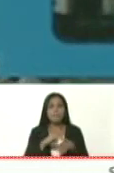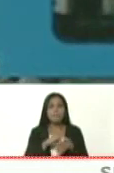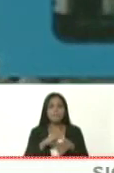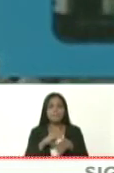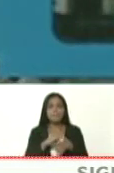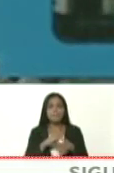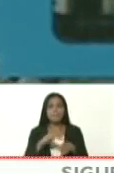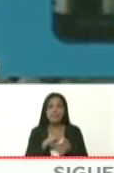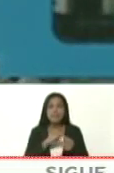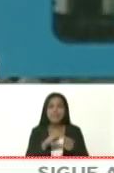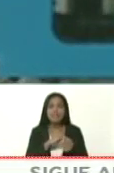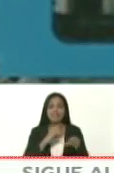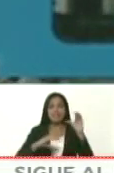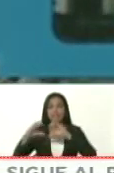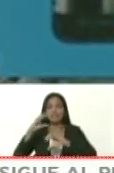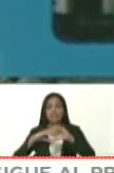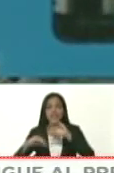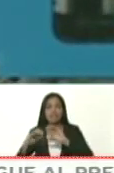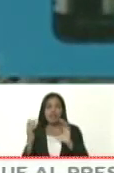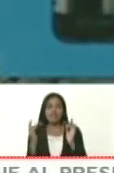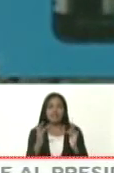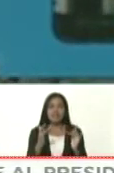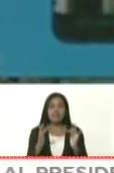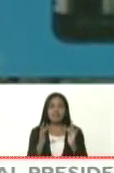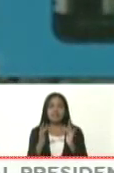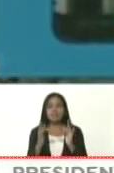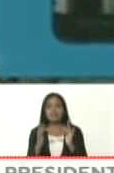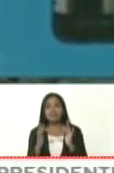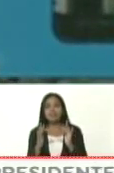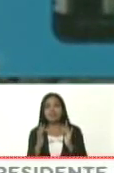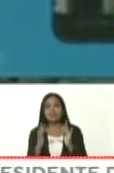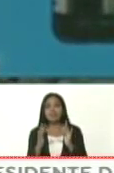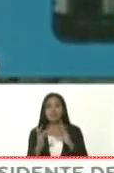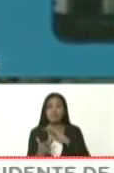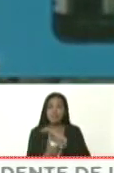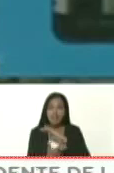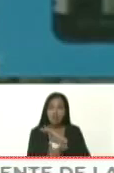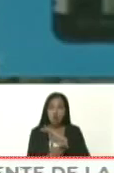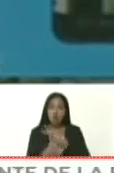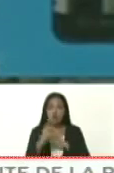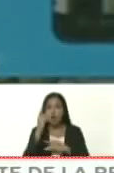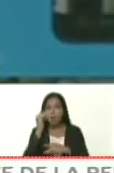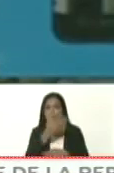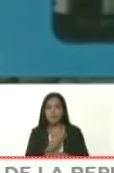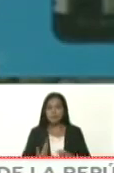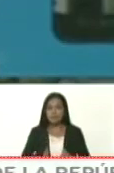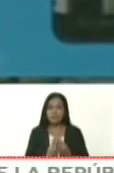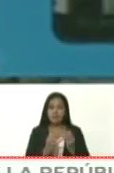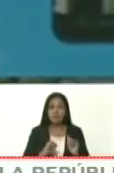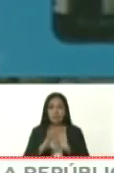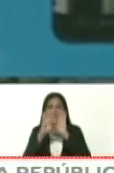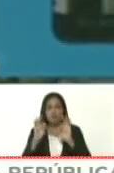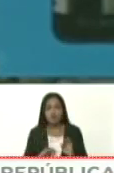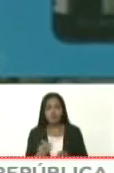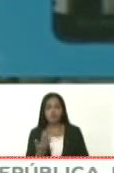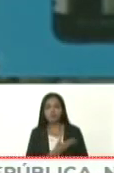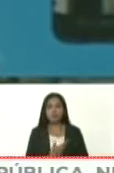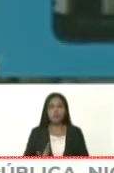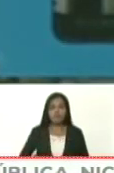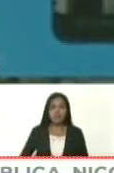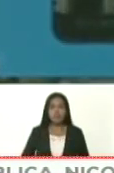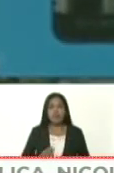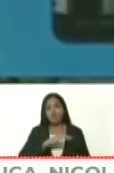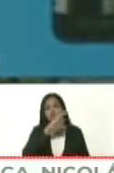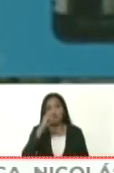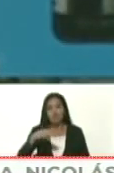Ciencia y Tecnología, Gabriela Jiménez, junto al presidente de CanTV, Manuel Fernández, y el presidente de